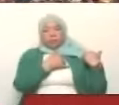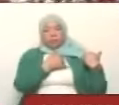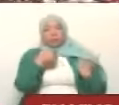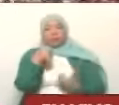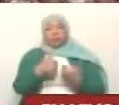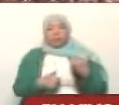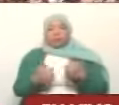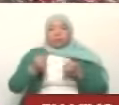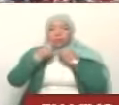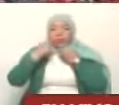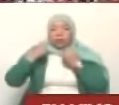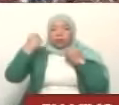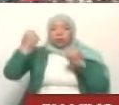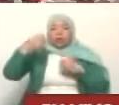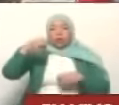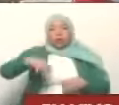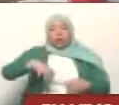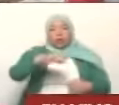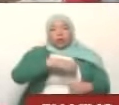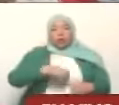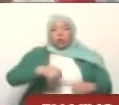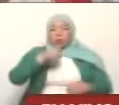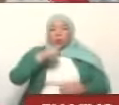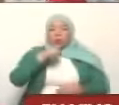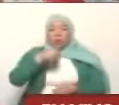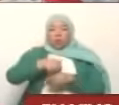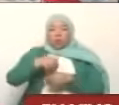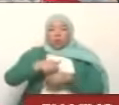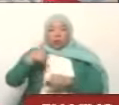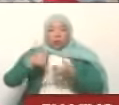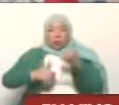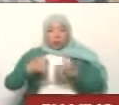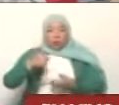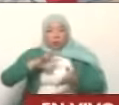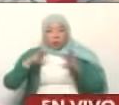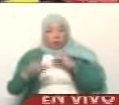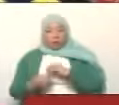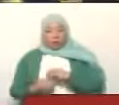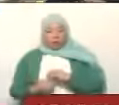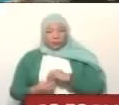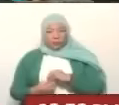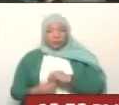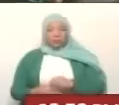comandos de campaña, estado por estado, para referéndum que pretendió ser revocatorio.